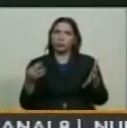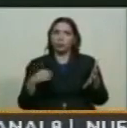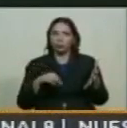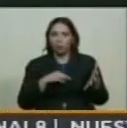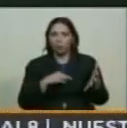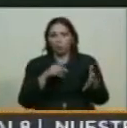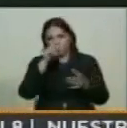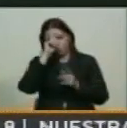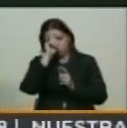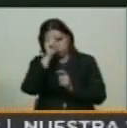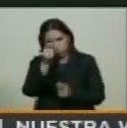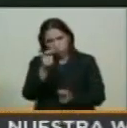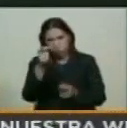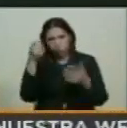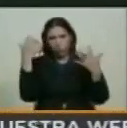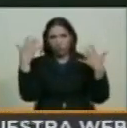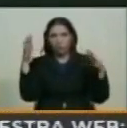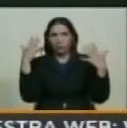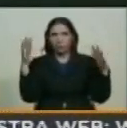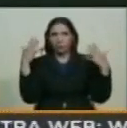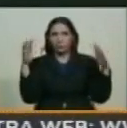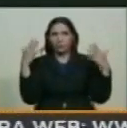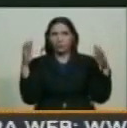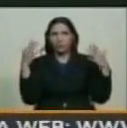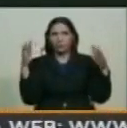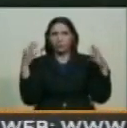con nuestros aplausos.